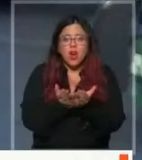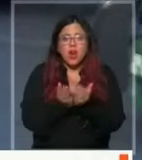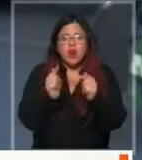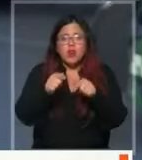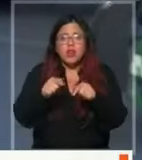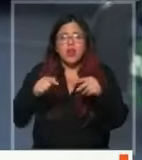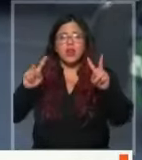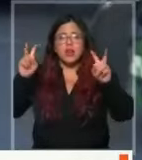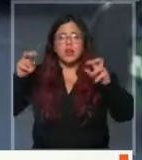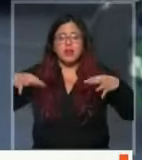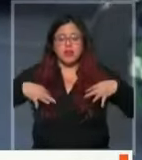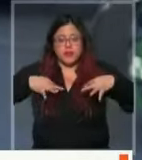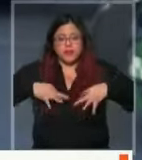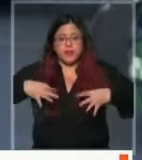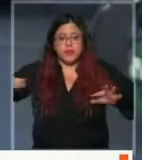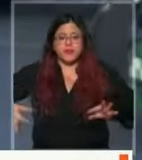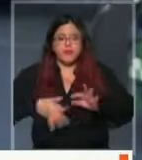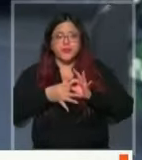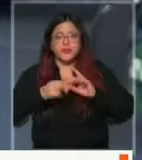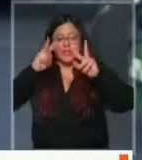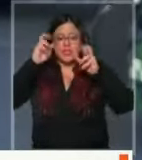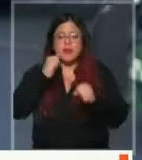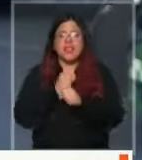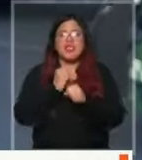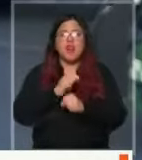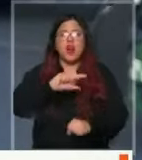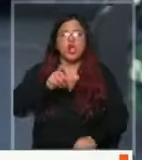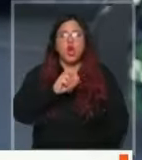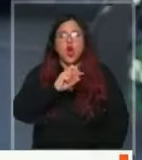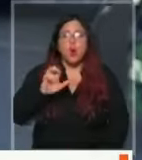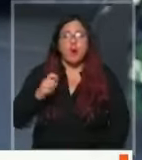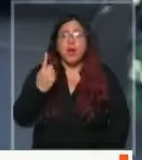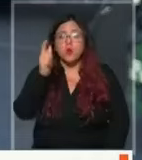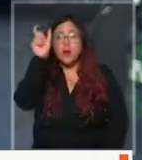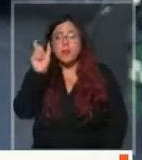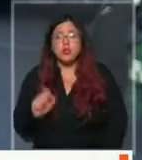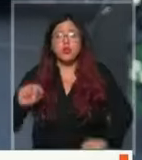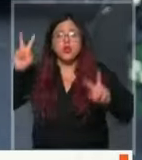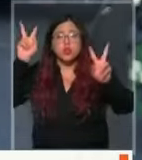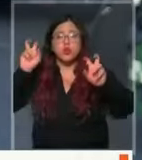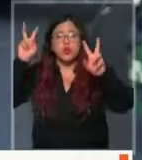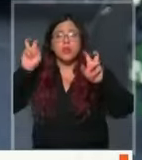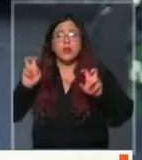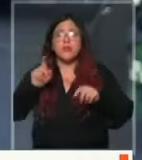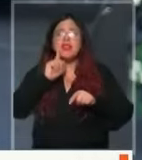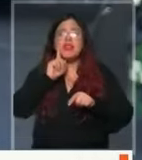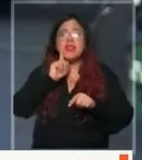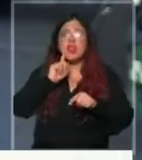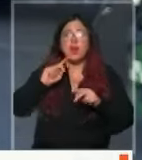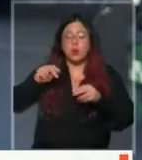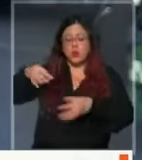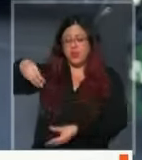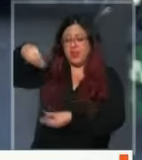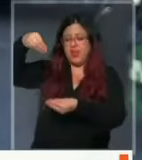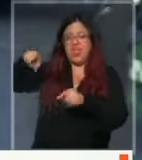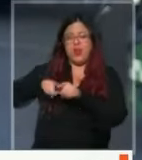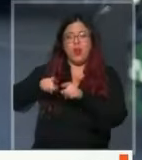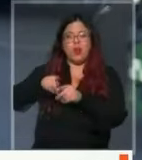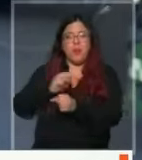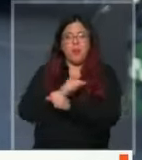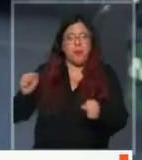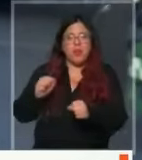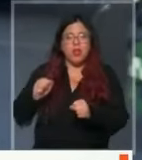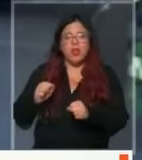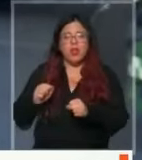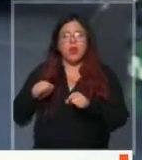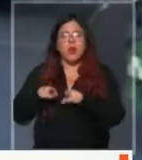quienes trataron de imitar la función del GOPE. Y bajo esa figura llevaban a una persona que supuestamente tenía un explosivo como vistiendo, y lo llevaban dentro del desfile